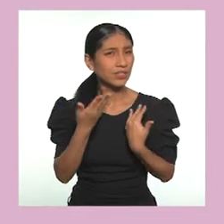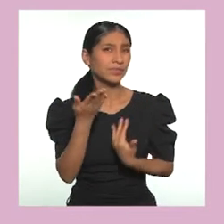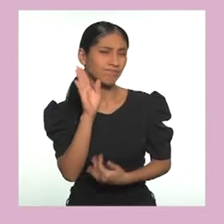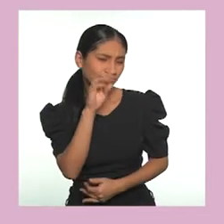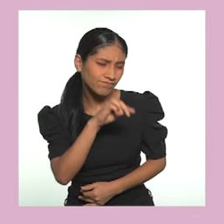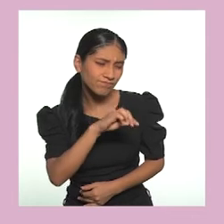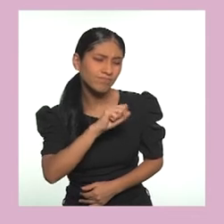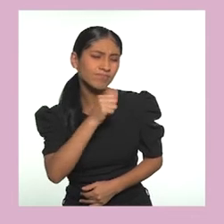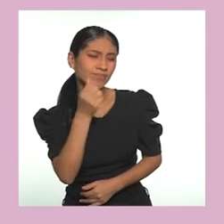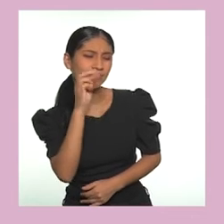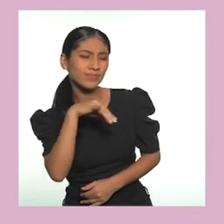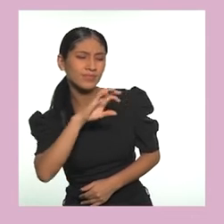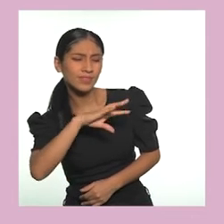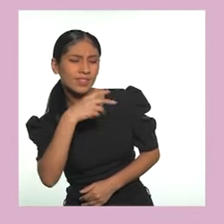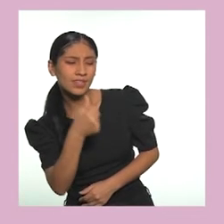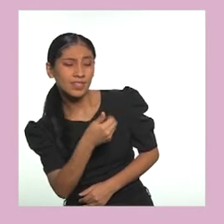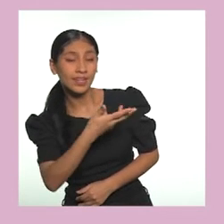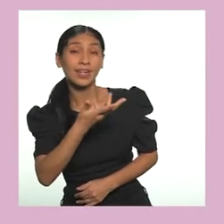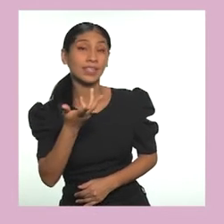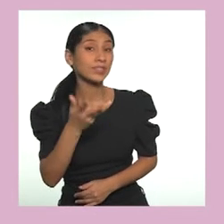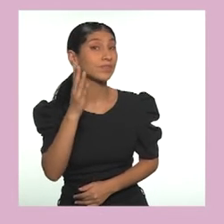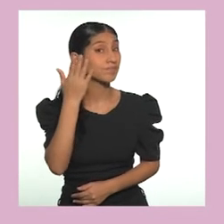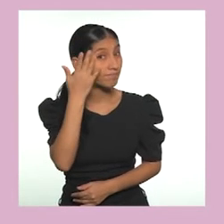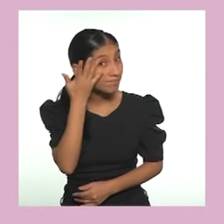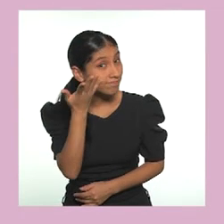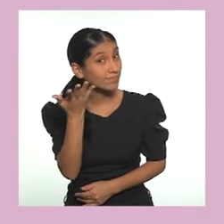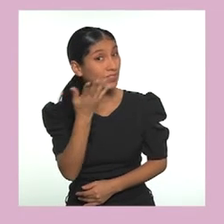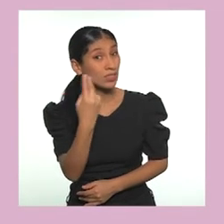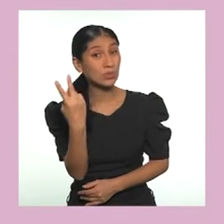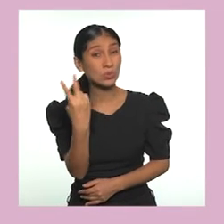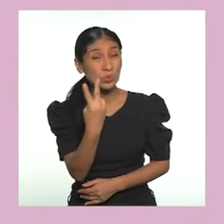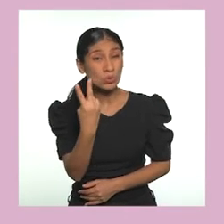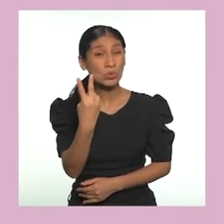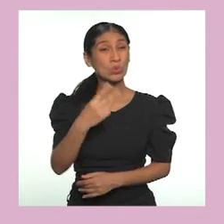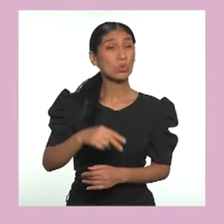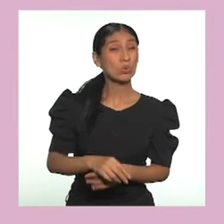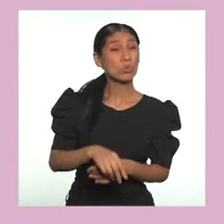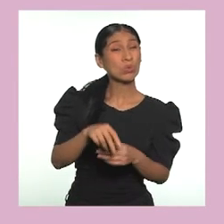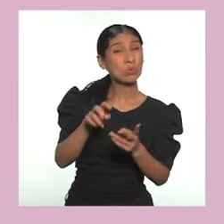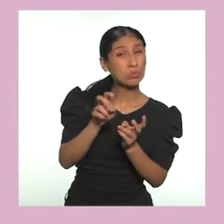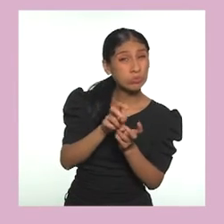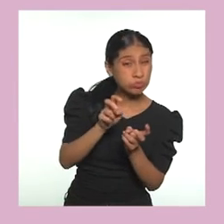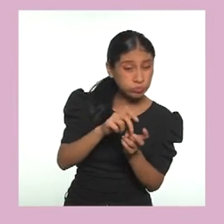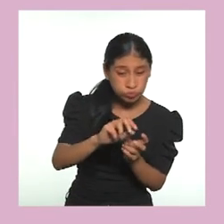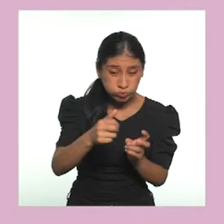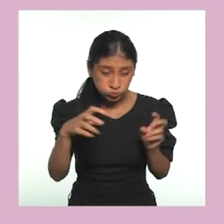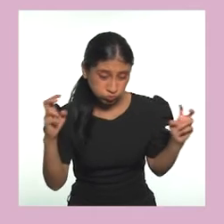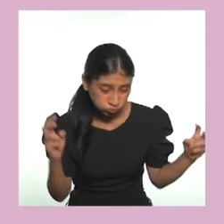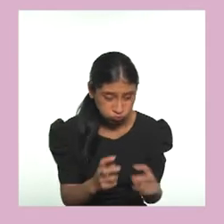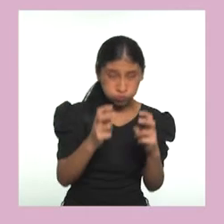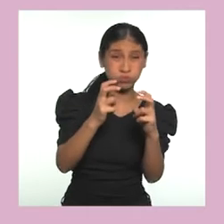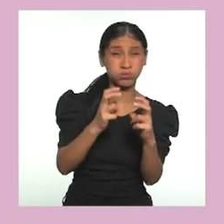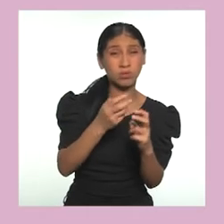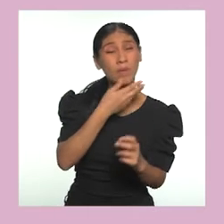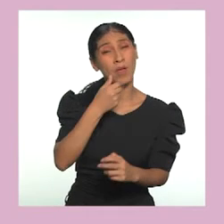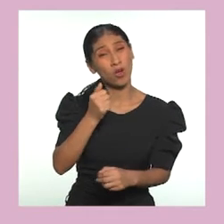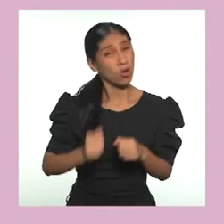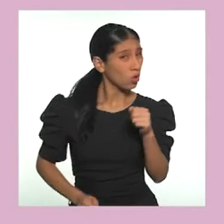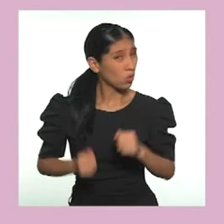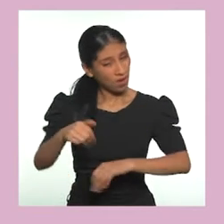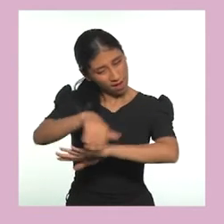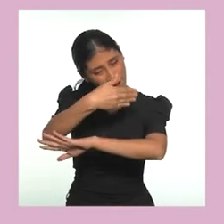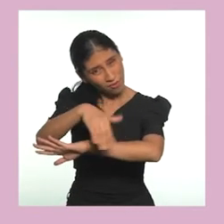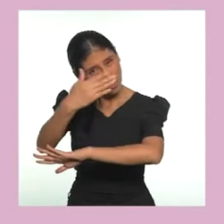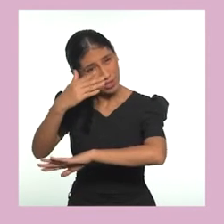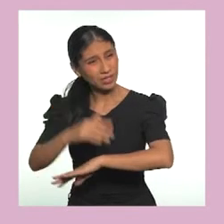Abuelita. Samicha. Ay, ya se chocaron el Cone y la Coco contigo. Mejor jueguen